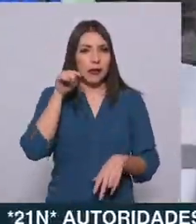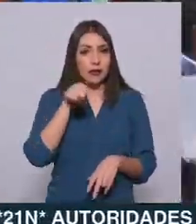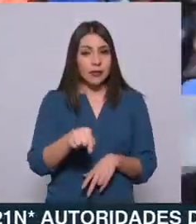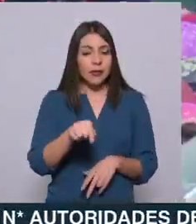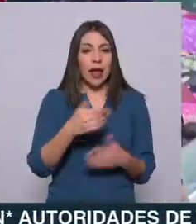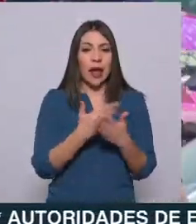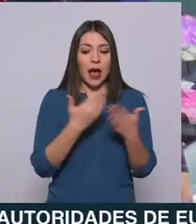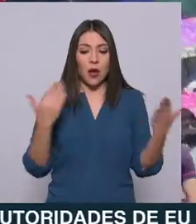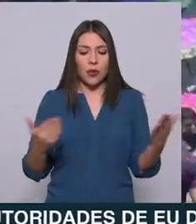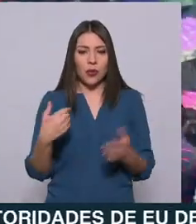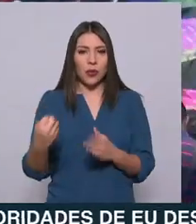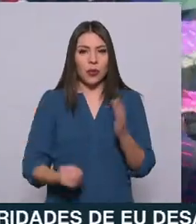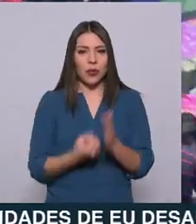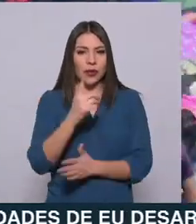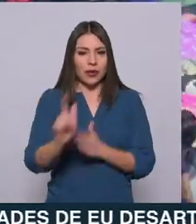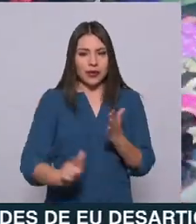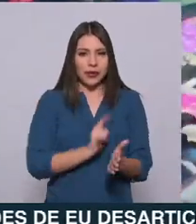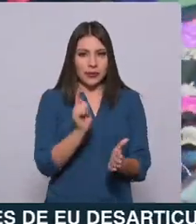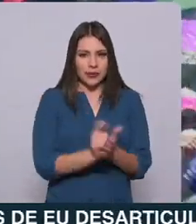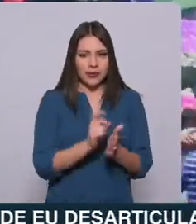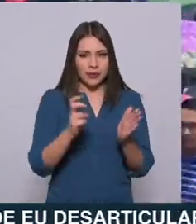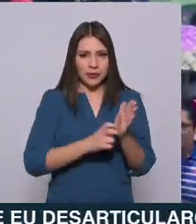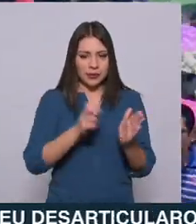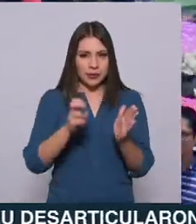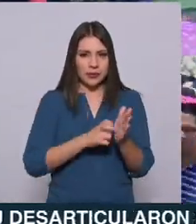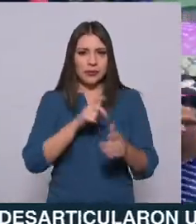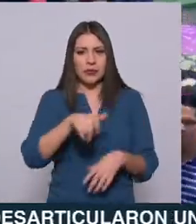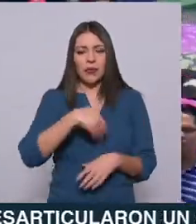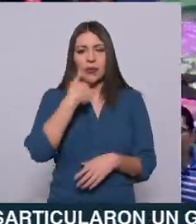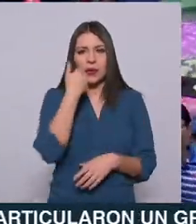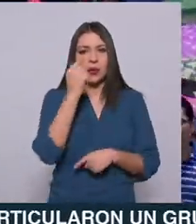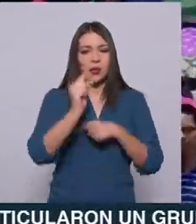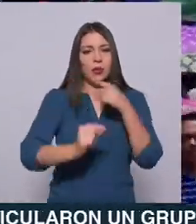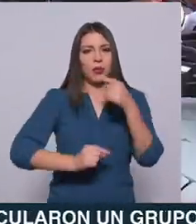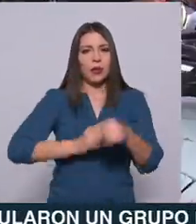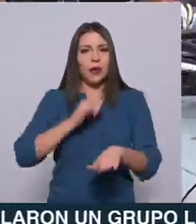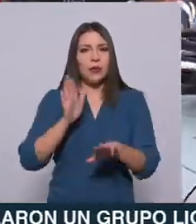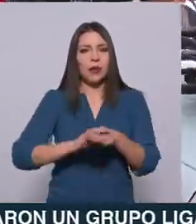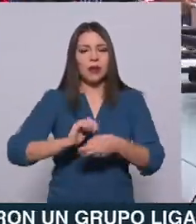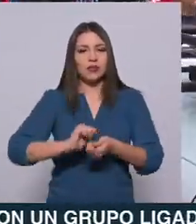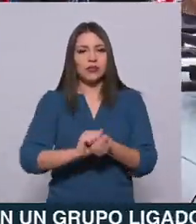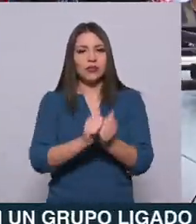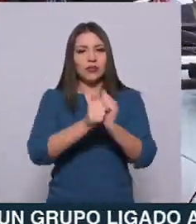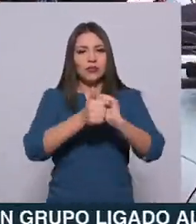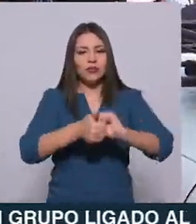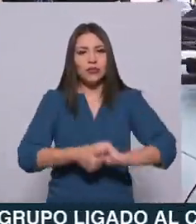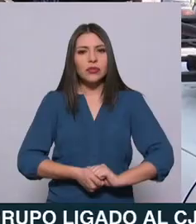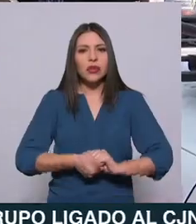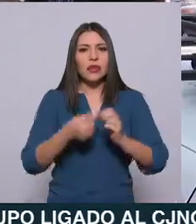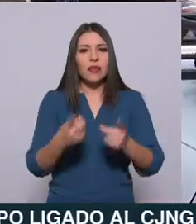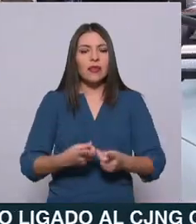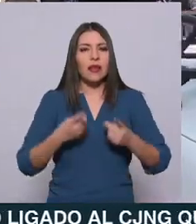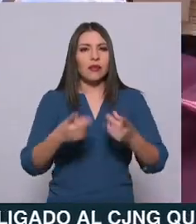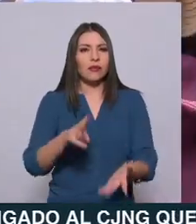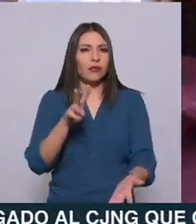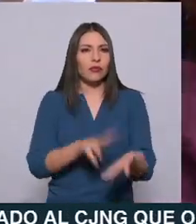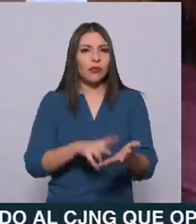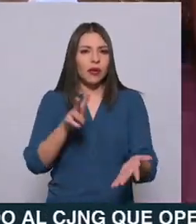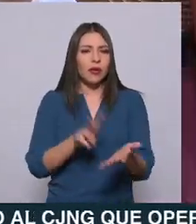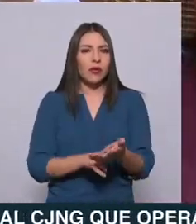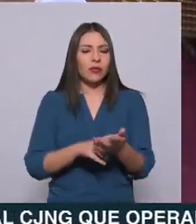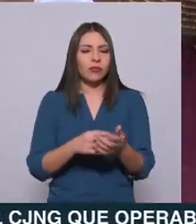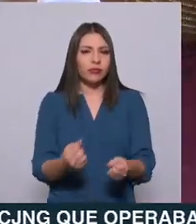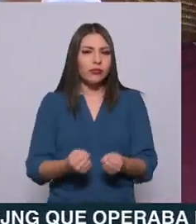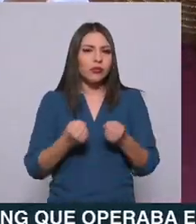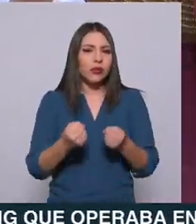y tiene la visión de fortalecer justamente las normales, las diferentes normales